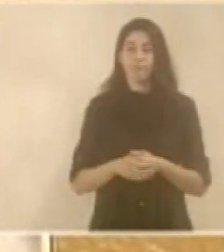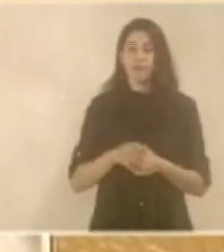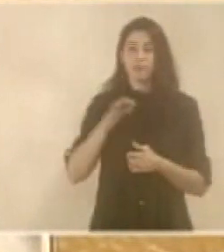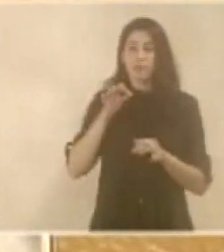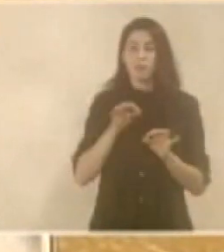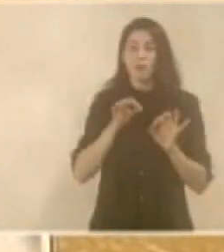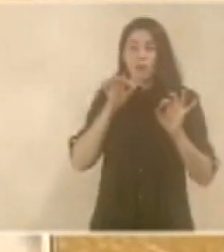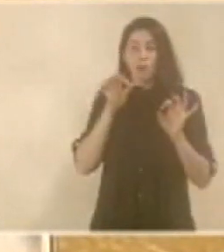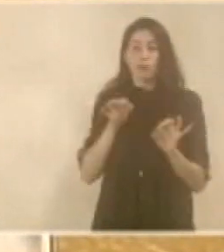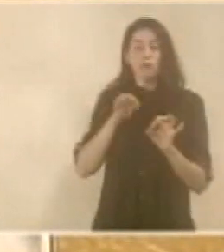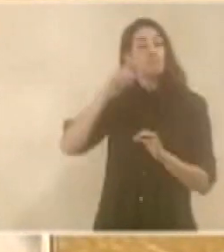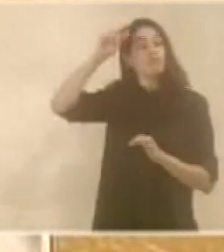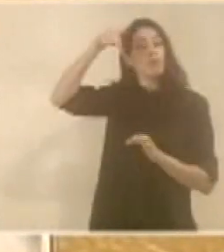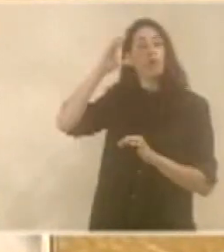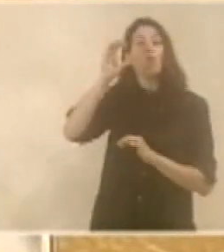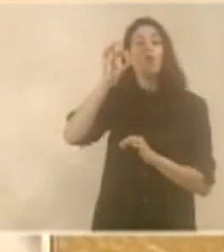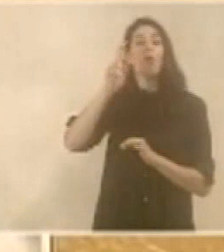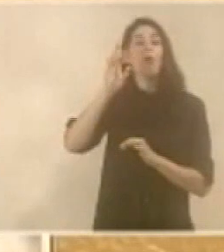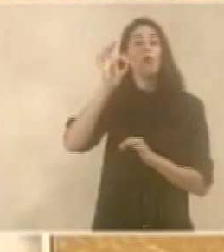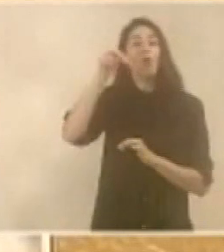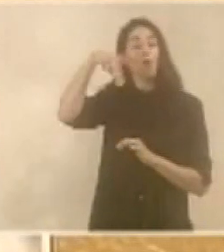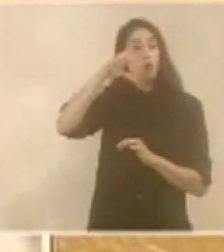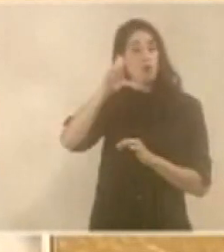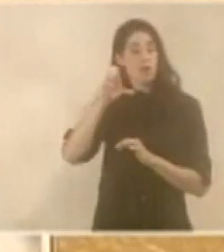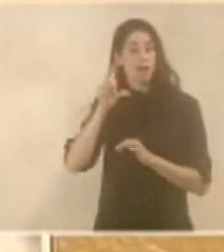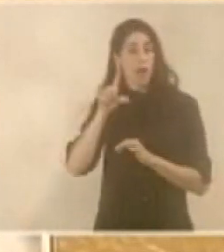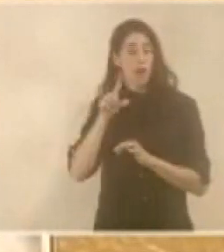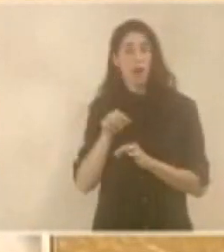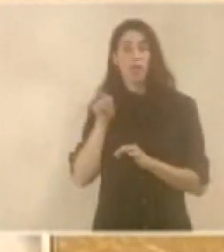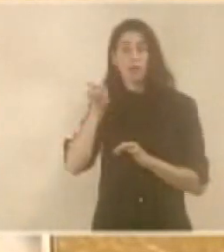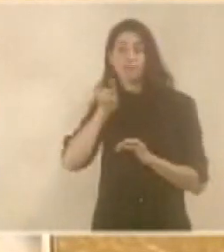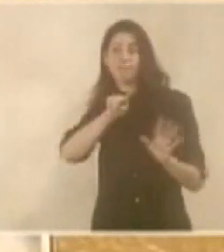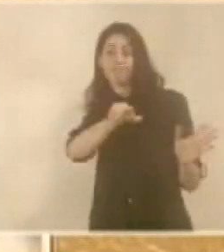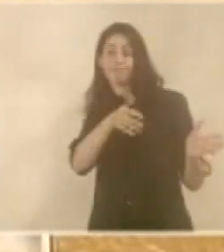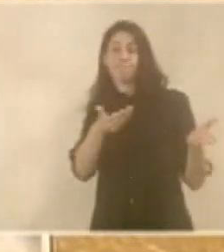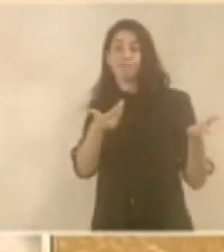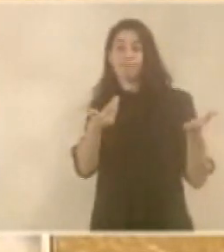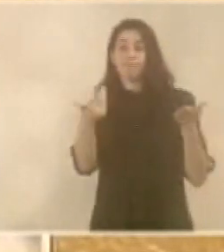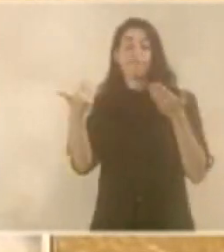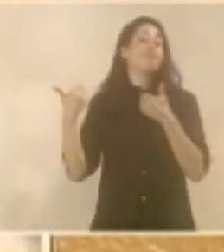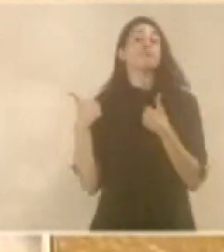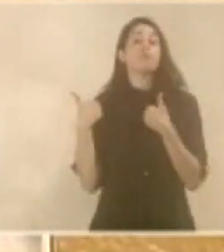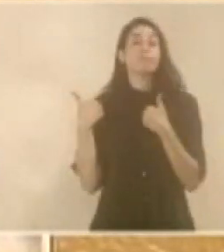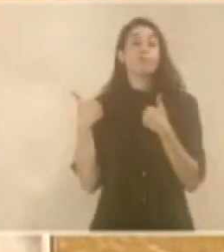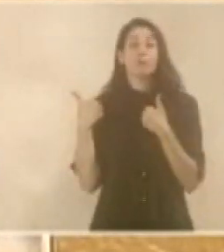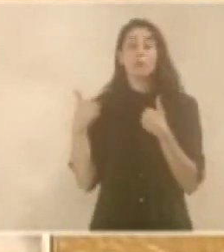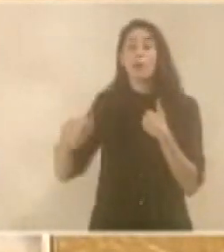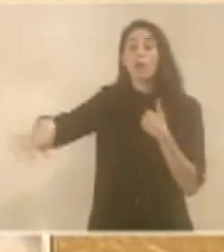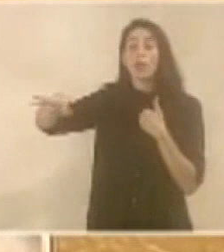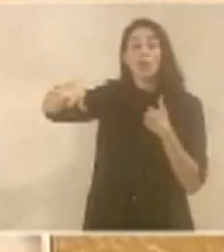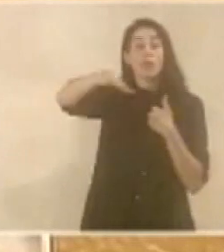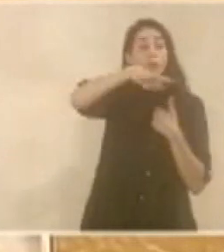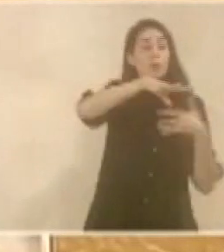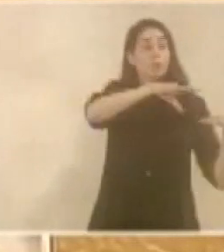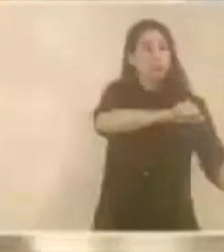a sofocar los movimientos independentistas en nuestros territorios nacionales de ultramar, que nunca fueron colonias, se sublevó